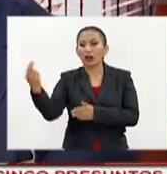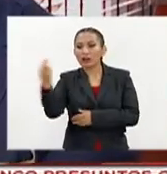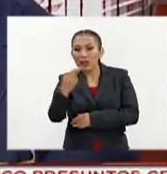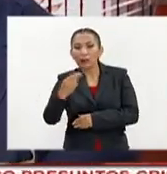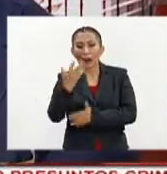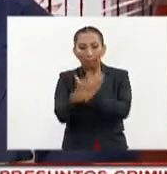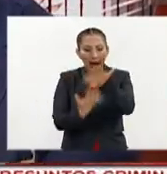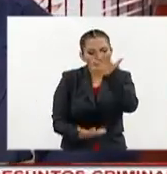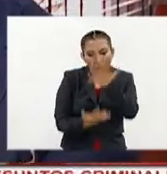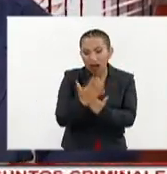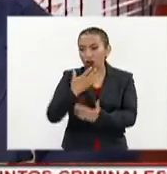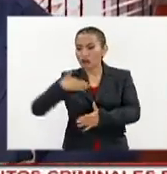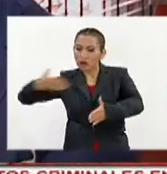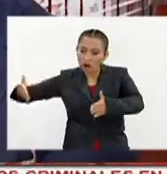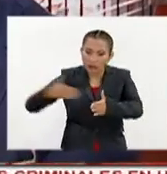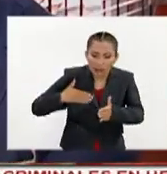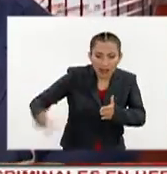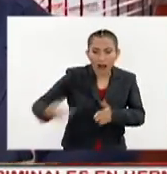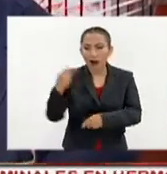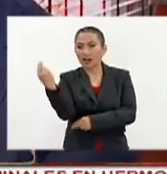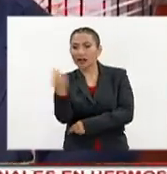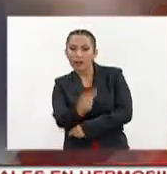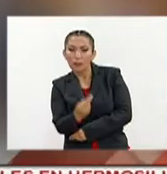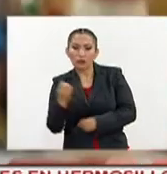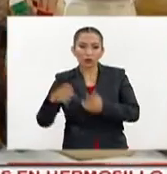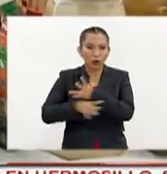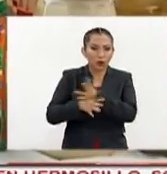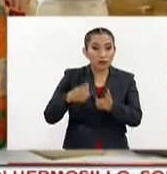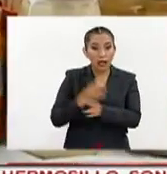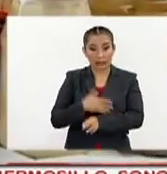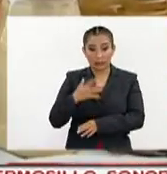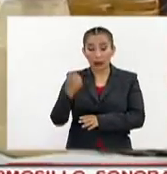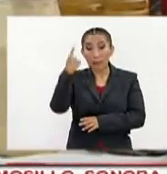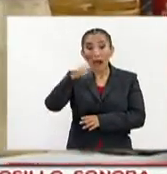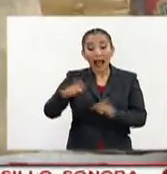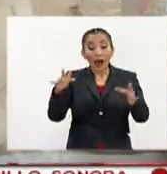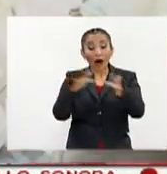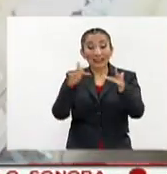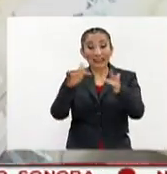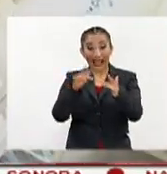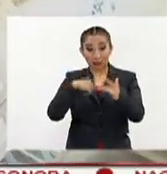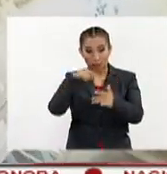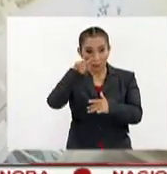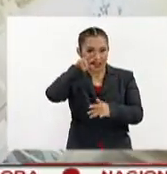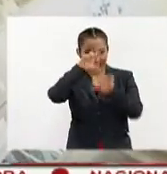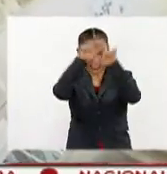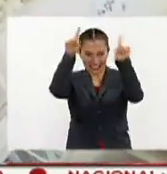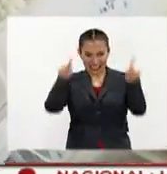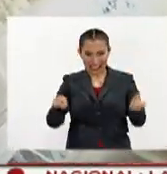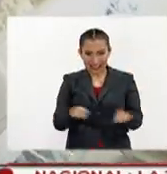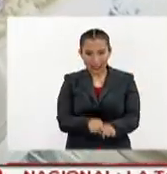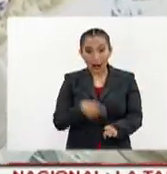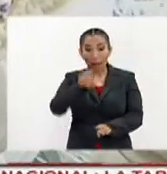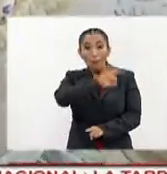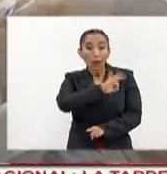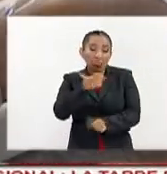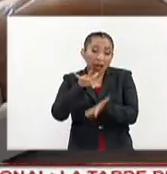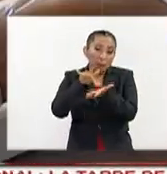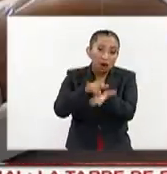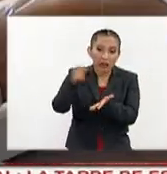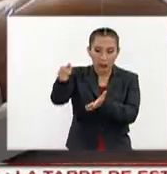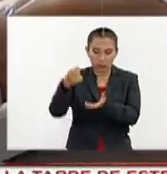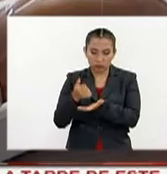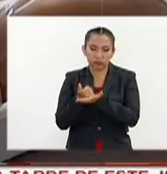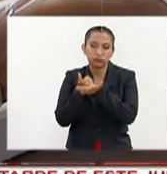necesitamos manos, necesitamos cocineros, necesitamos insumos. Los datos para ponerse en contacto aparecen en pantalla. Usted puede apoyar a